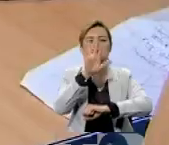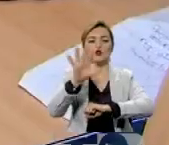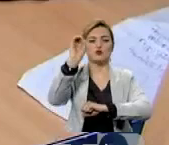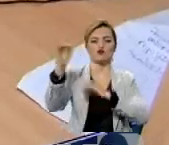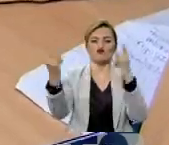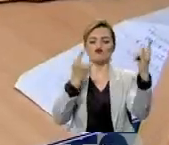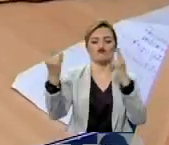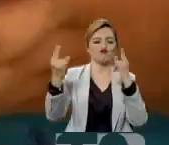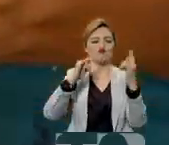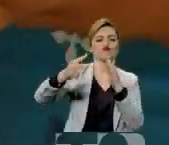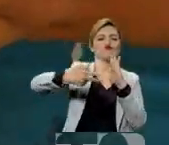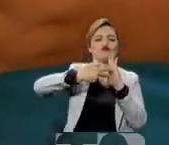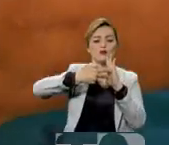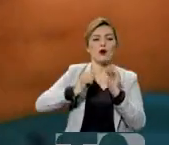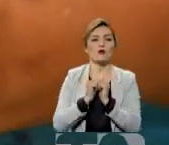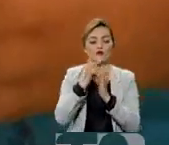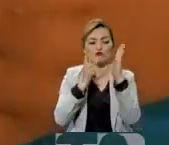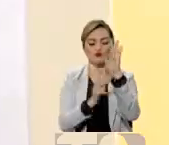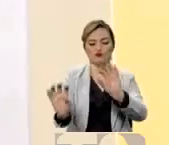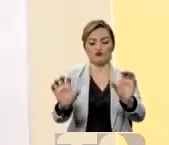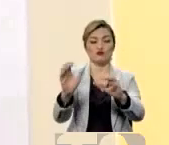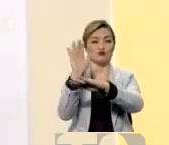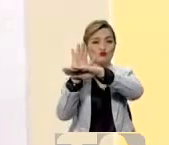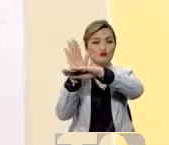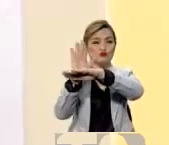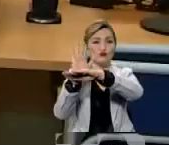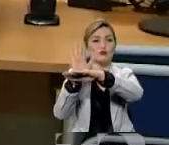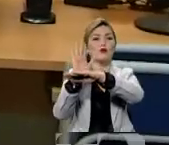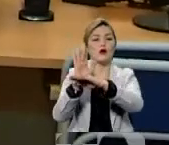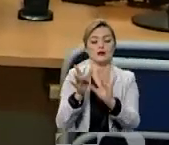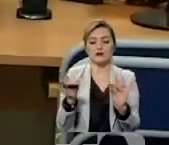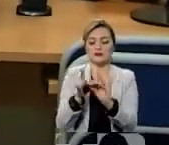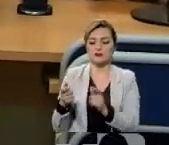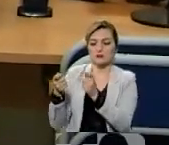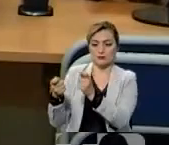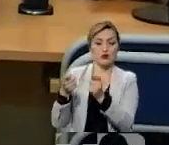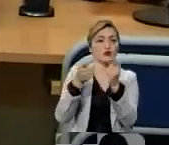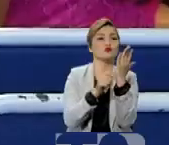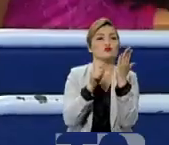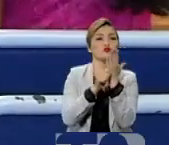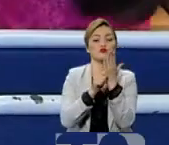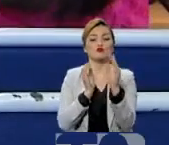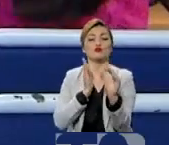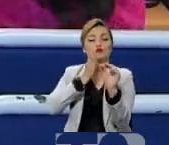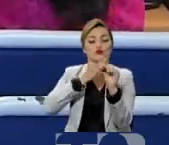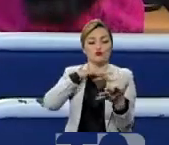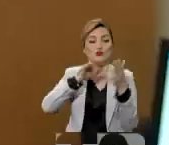conectividad a internet. A más de los programas en radios, televisión y entrega de textos, el ministerio busca que los